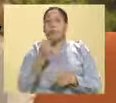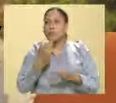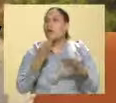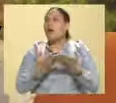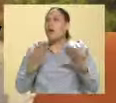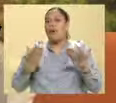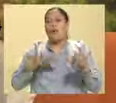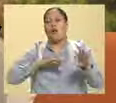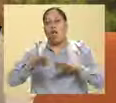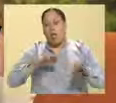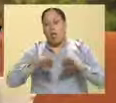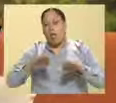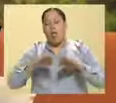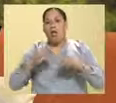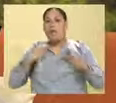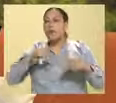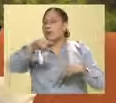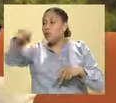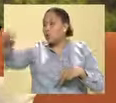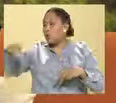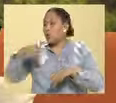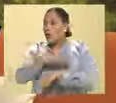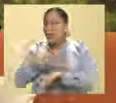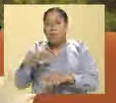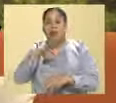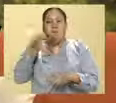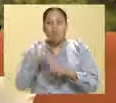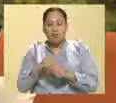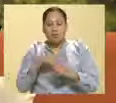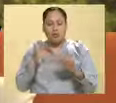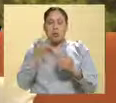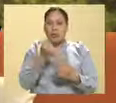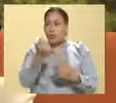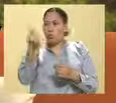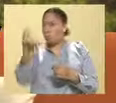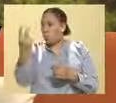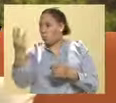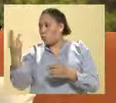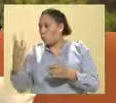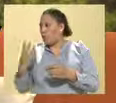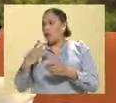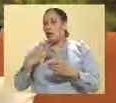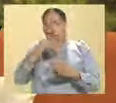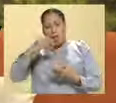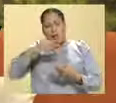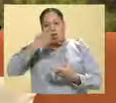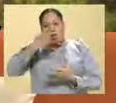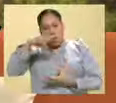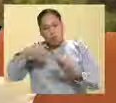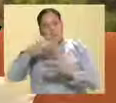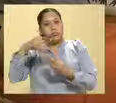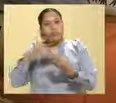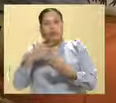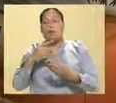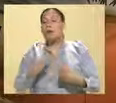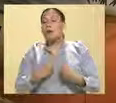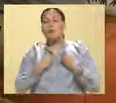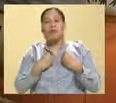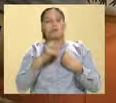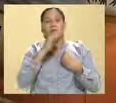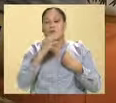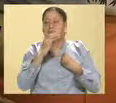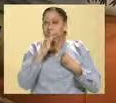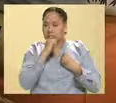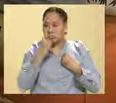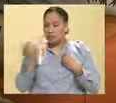actualmente trabajan pues todos los miembros de una familia, porque apenas si les alcanza el salario mínimo para vivir. Ahora, y jornadas